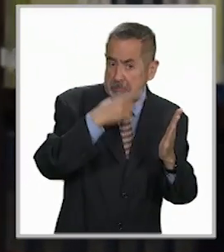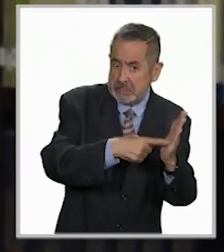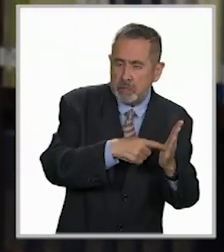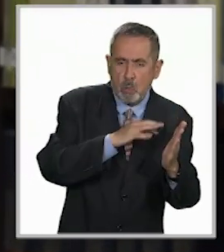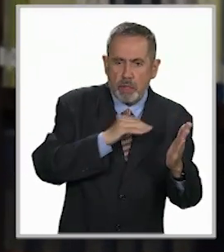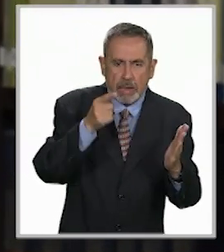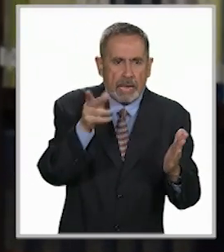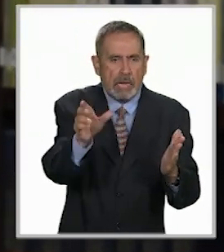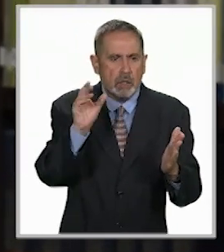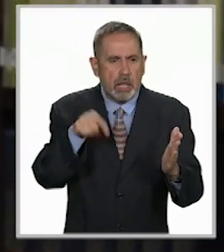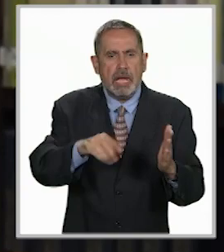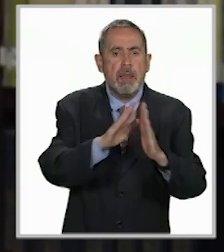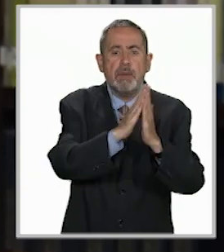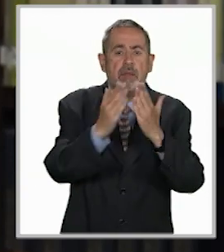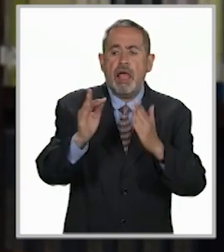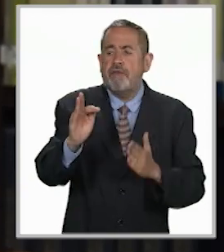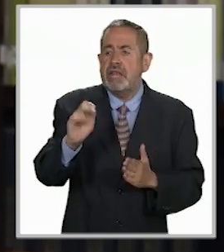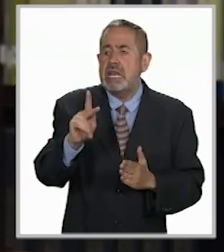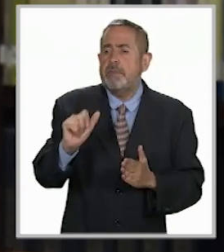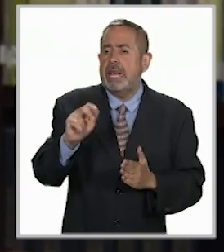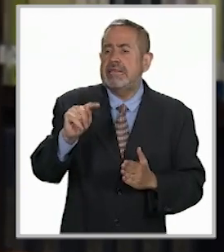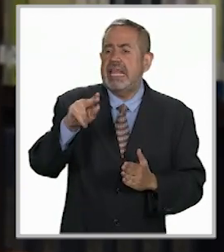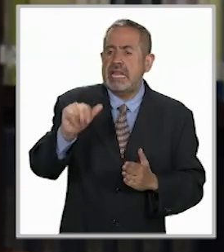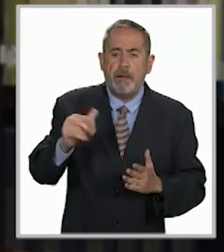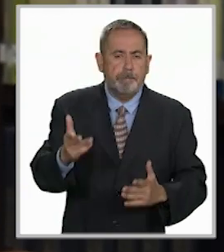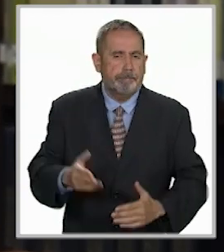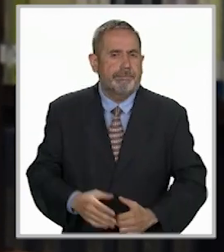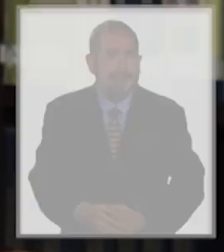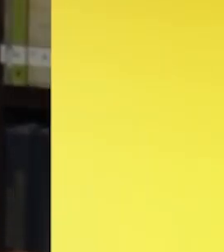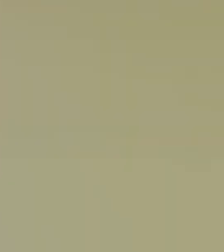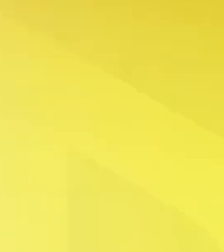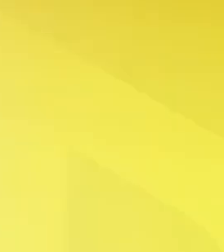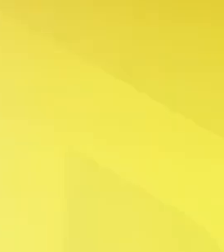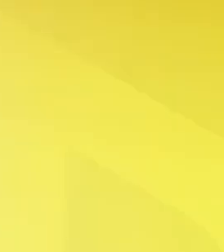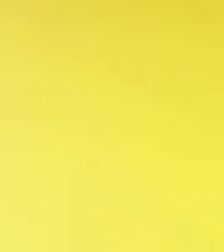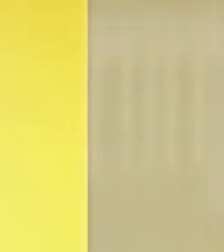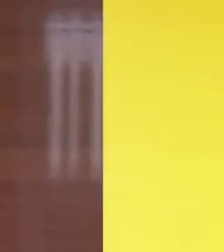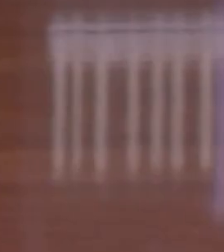que pueden encontrar aquí, en la Biblioteca Felipe Tena Ramírez.